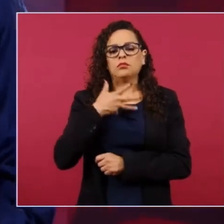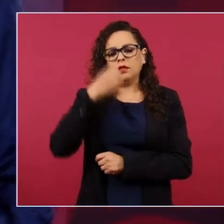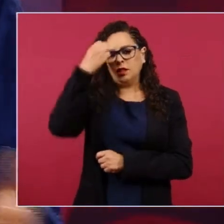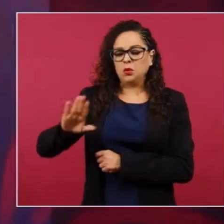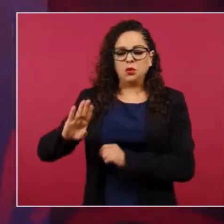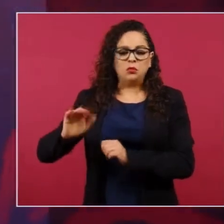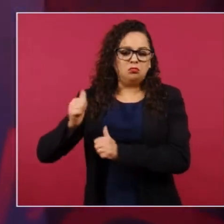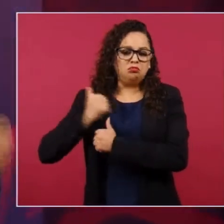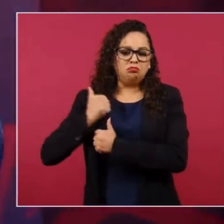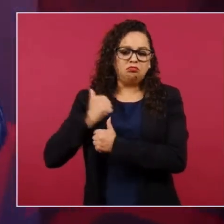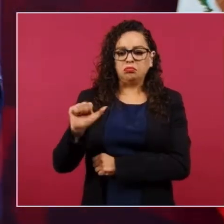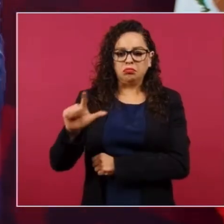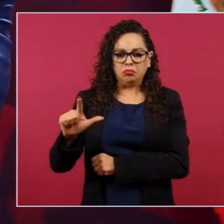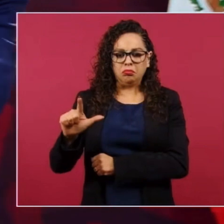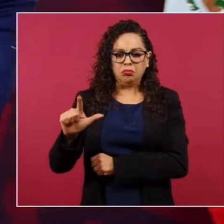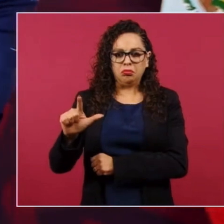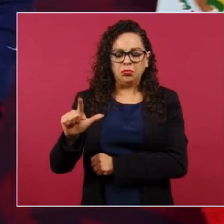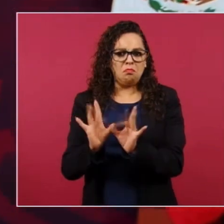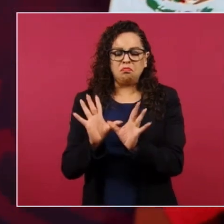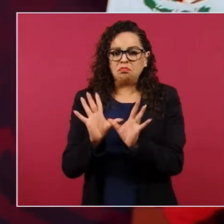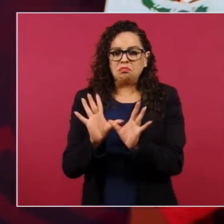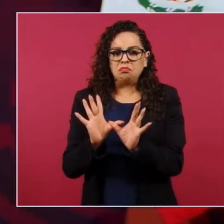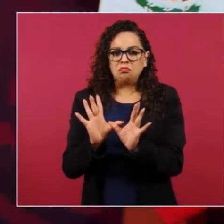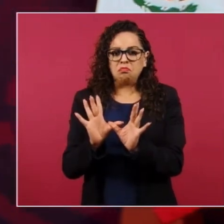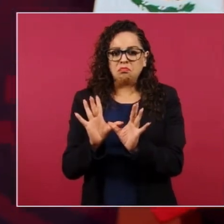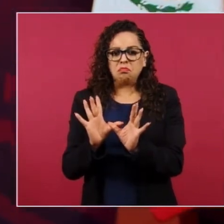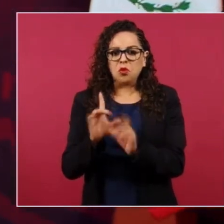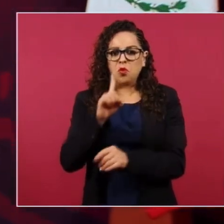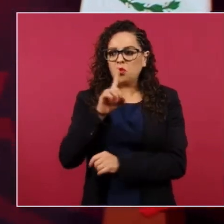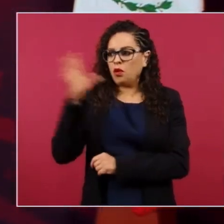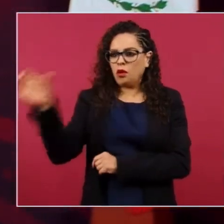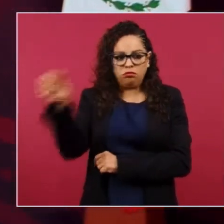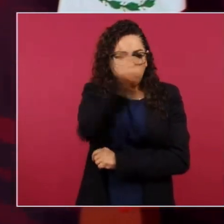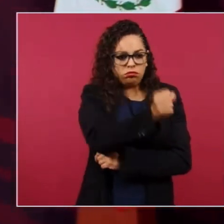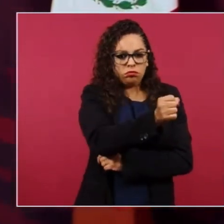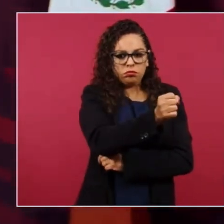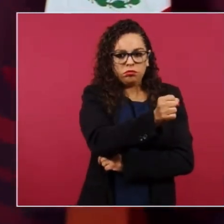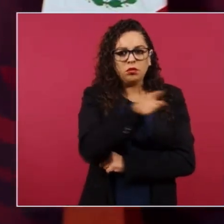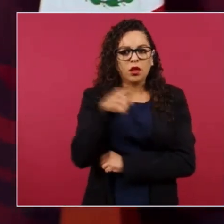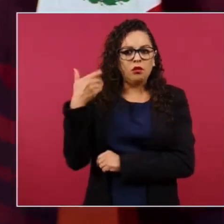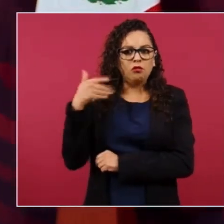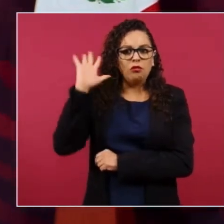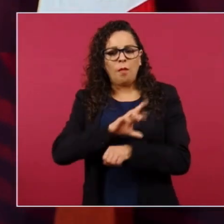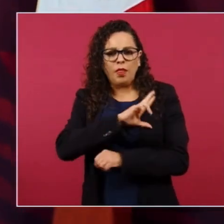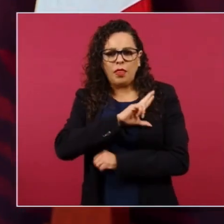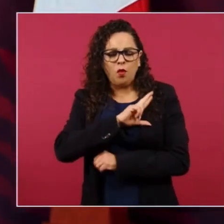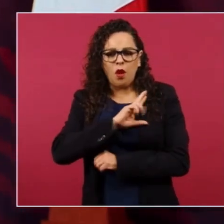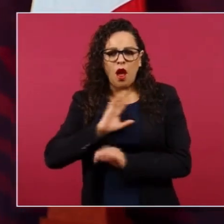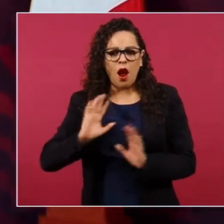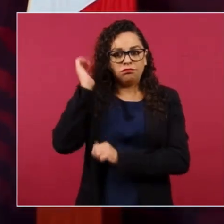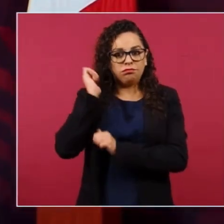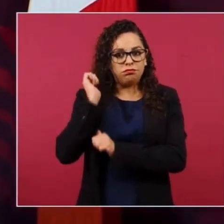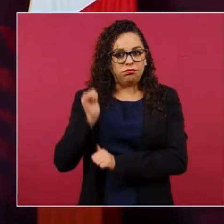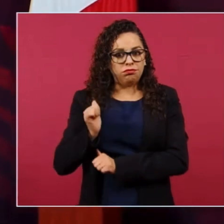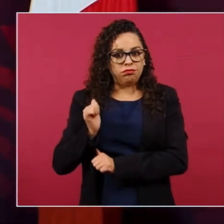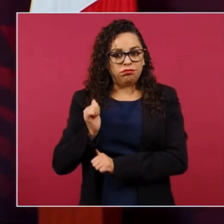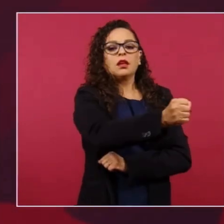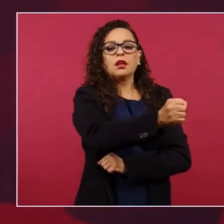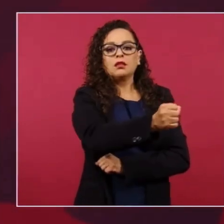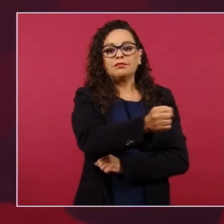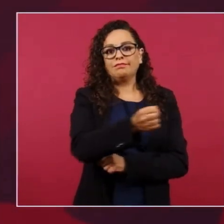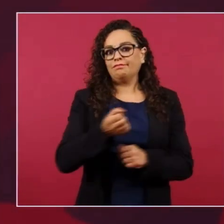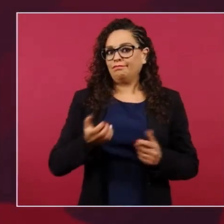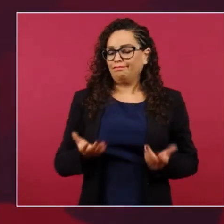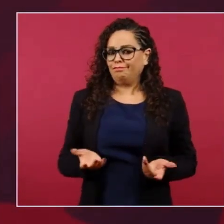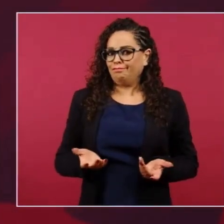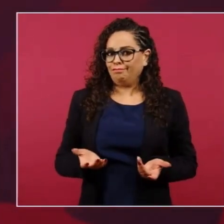De repente llega uno que había estado de secretario particular del almirante en turno.